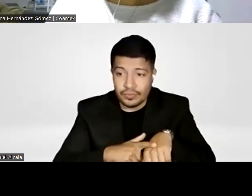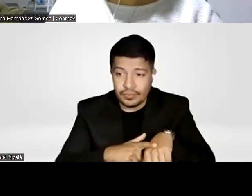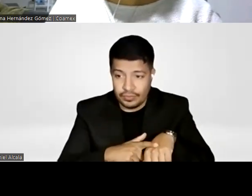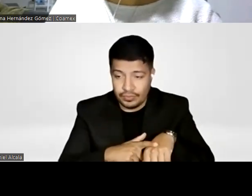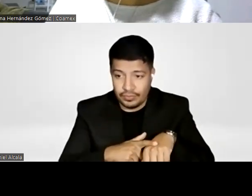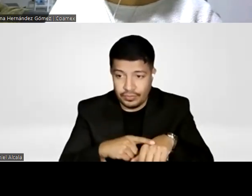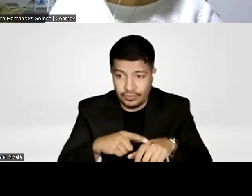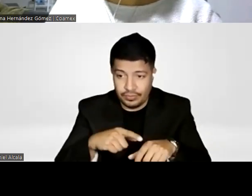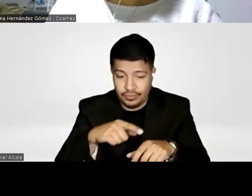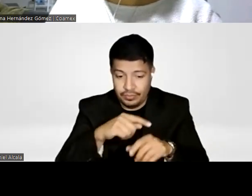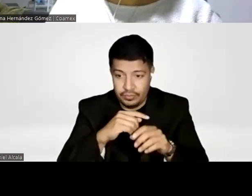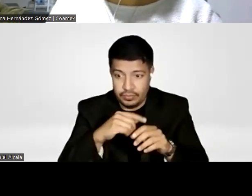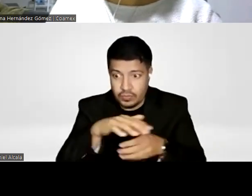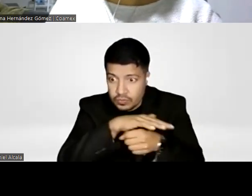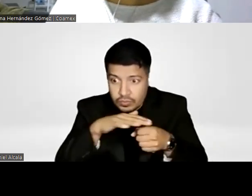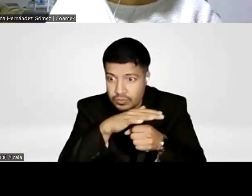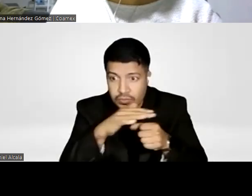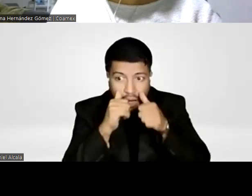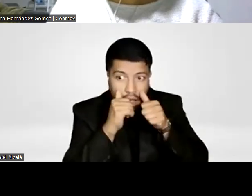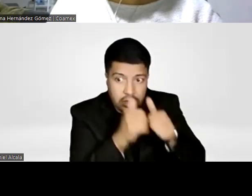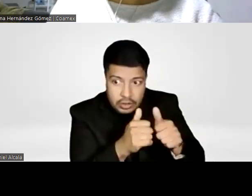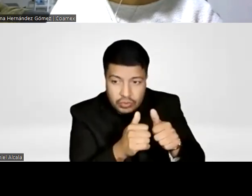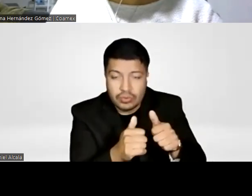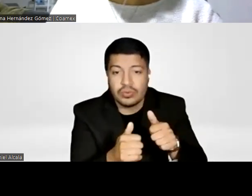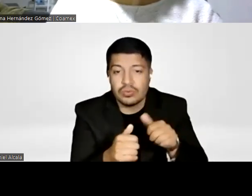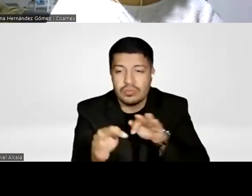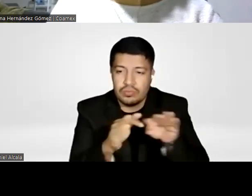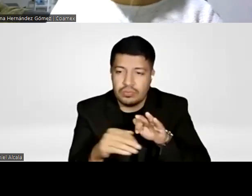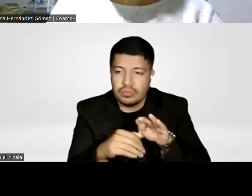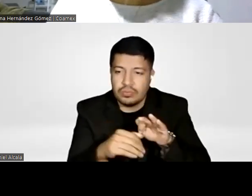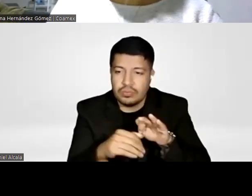atención y pues es por lo que trabajamos todos los días.